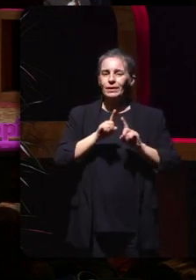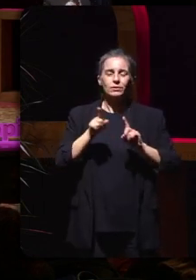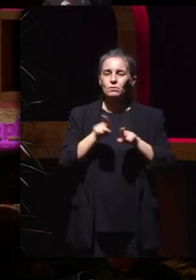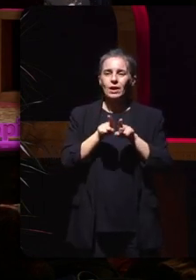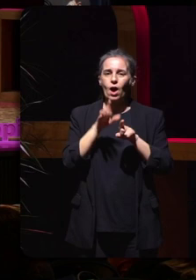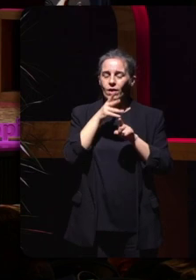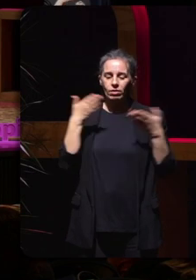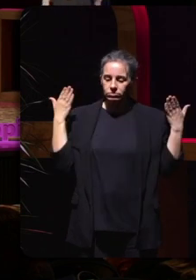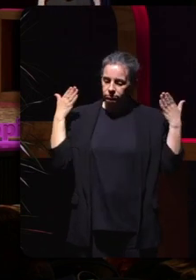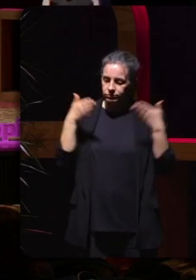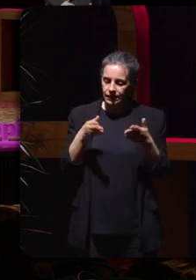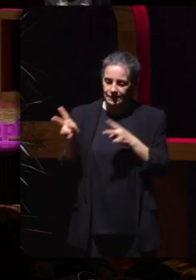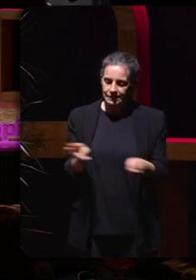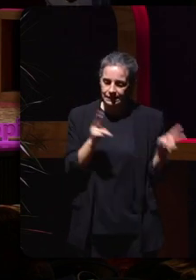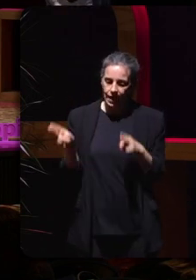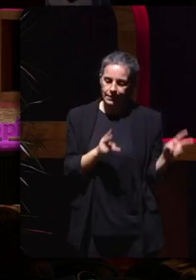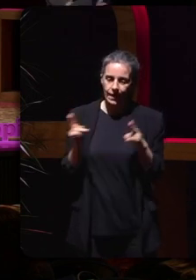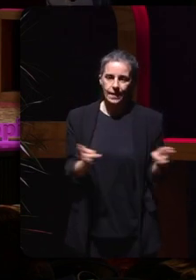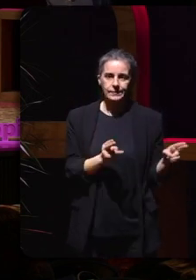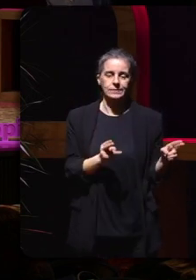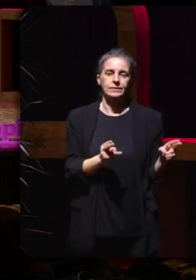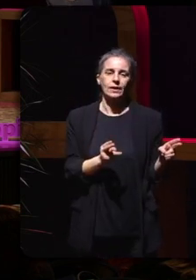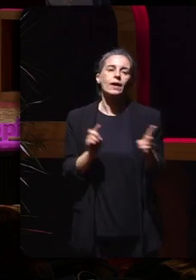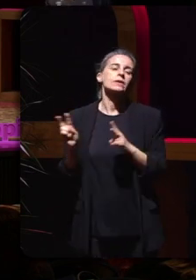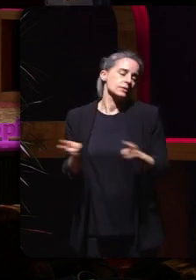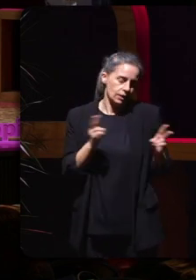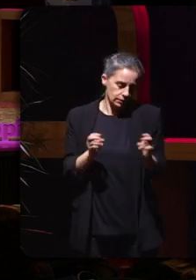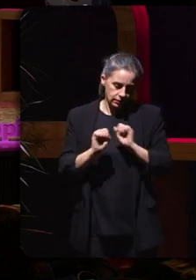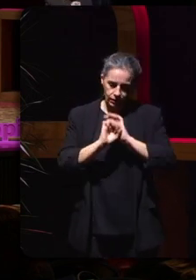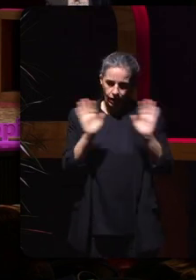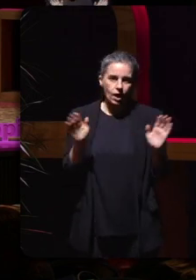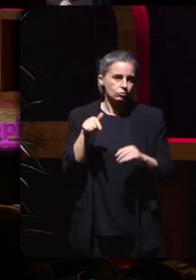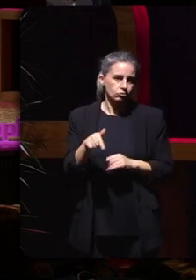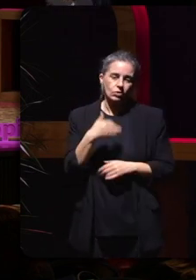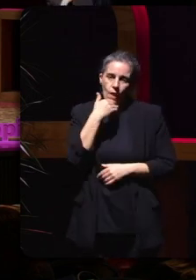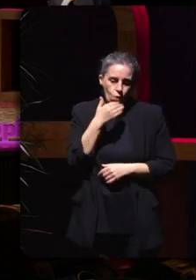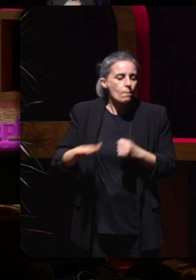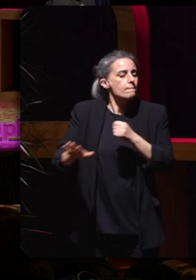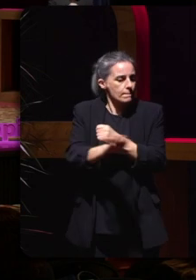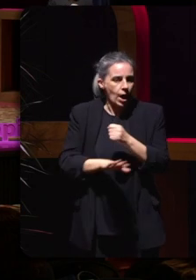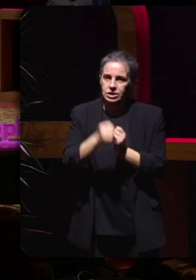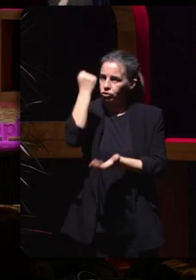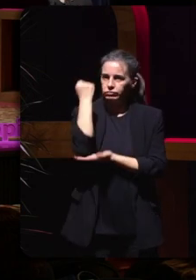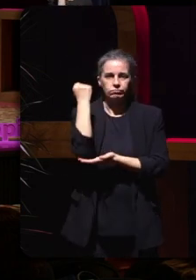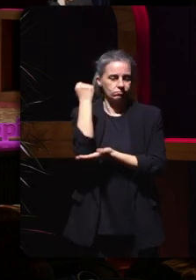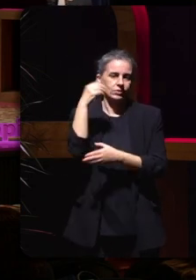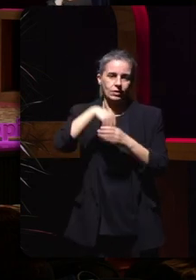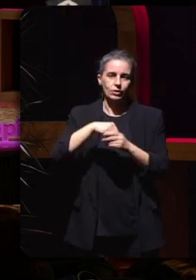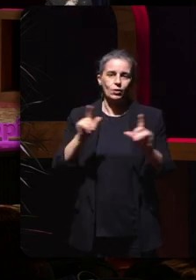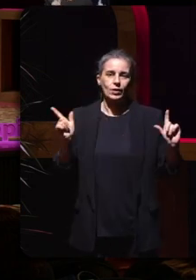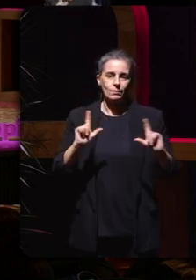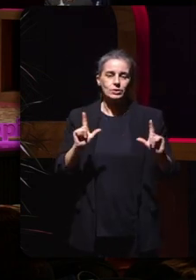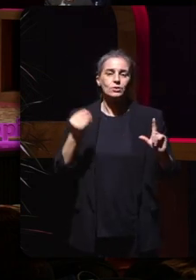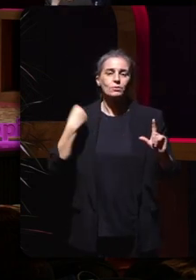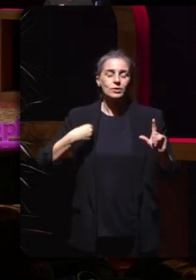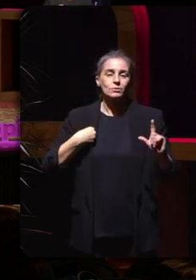creo que que evidentemente las series son una parte fundamental de la televisión y